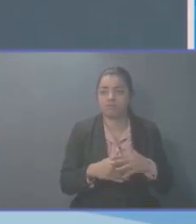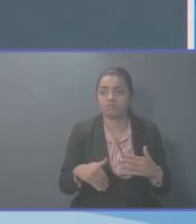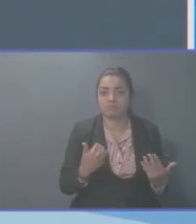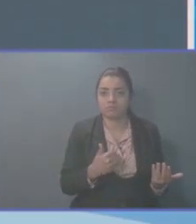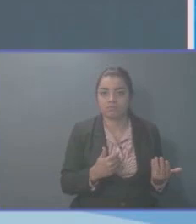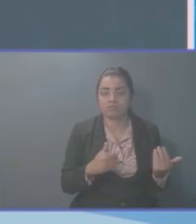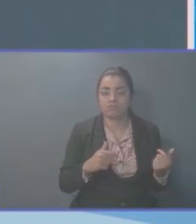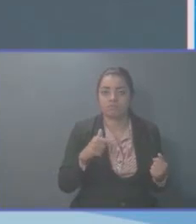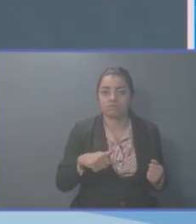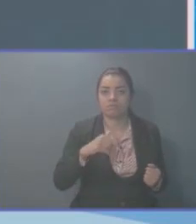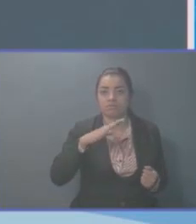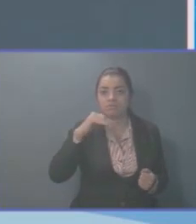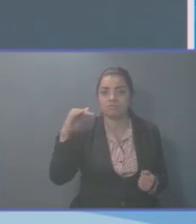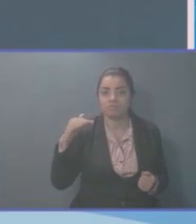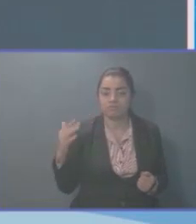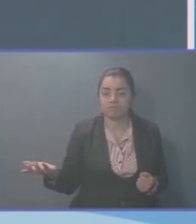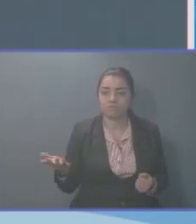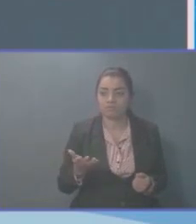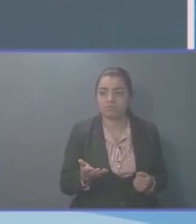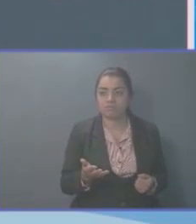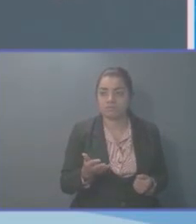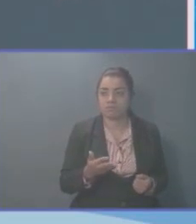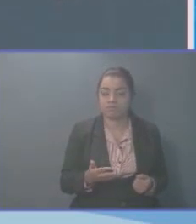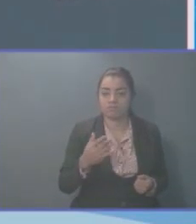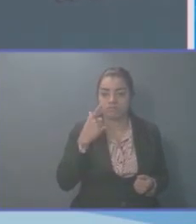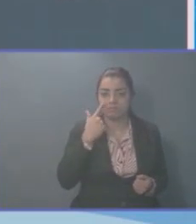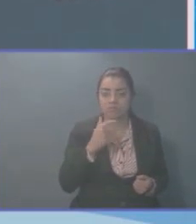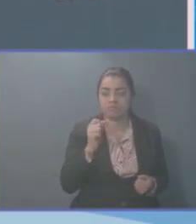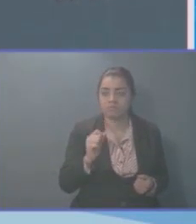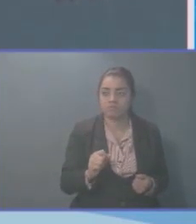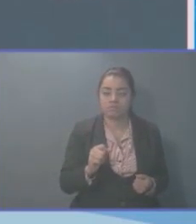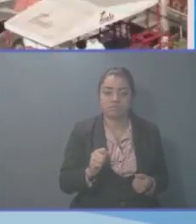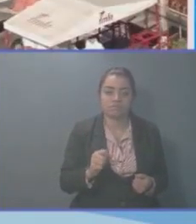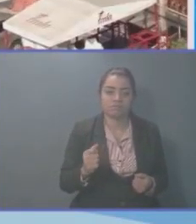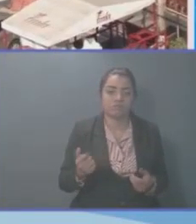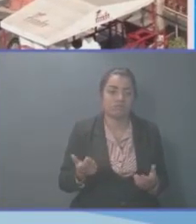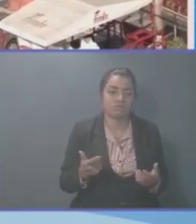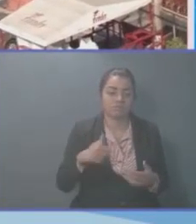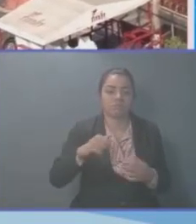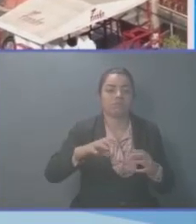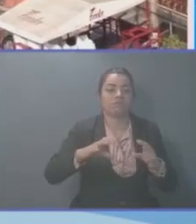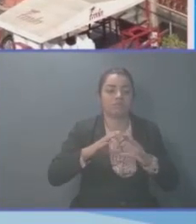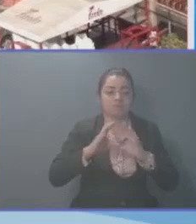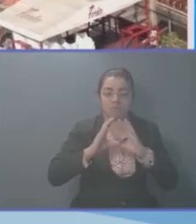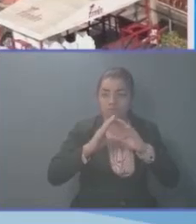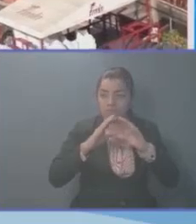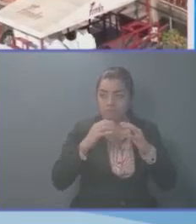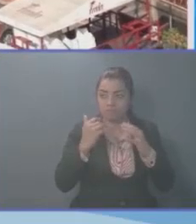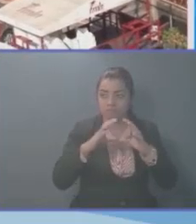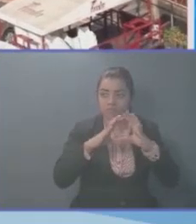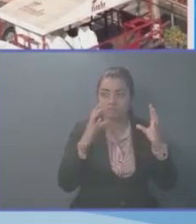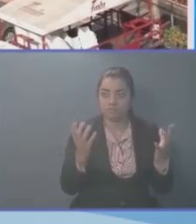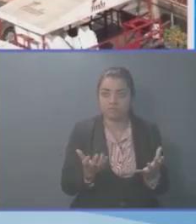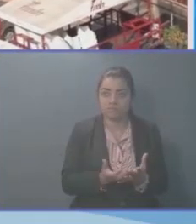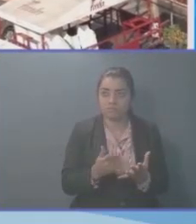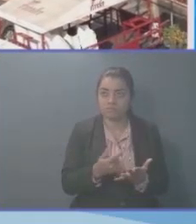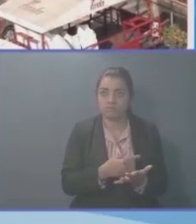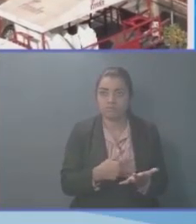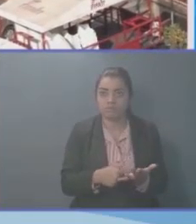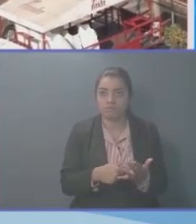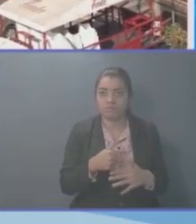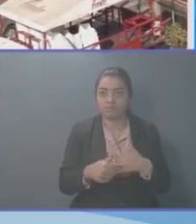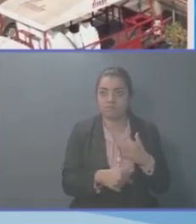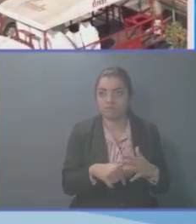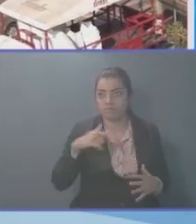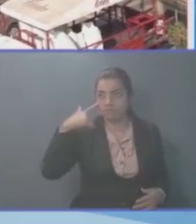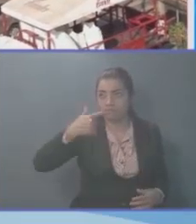los países a conflictos más profundos. Entonces creo yo que la alarma de la comunidad internacional justamente va en ese sentido, en los